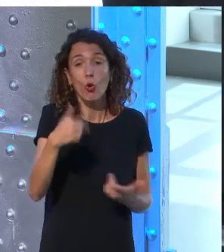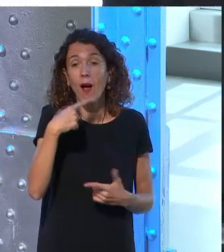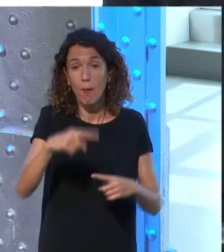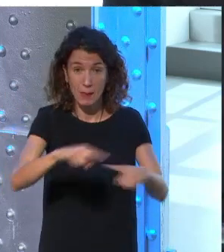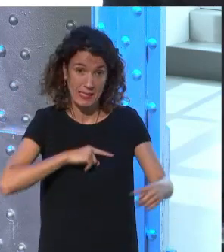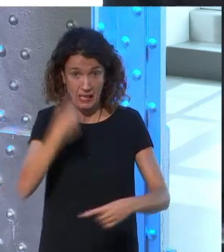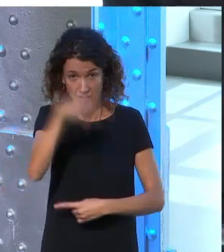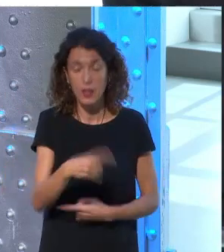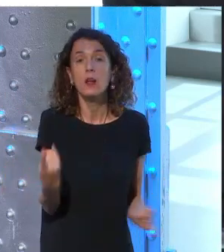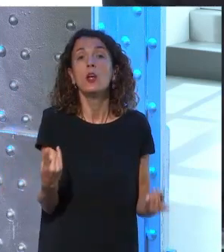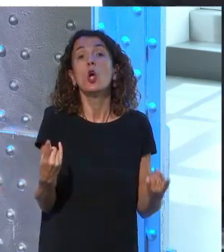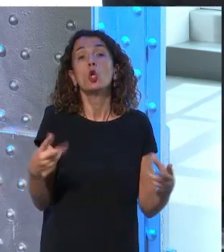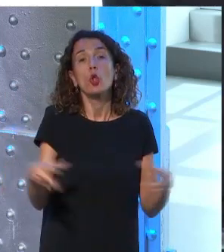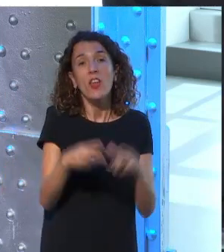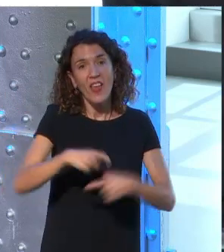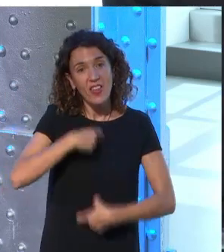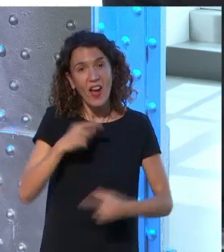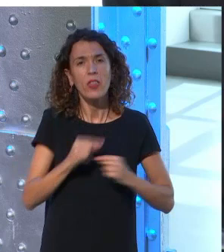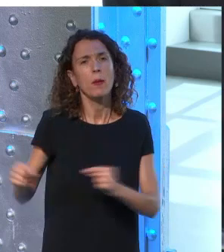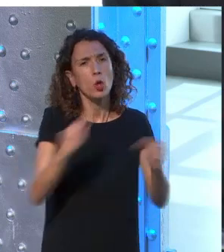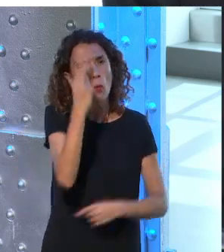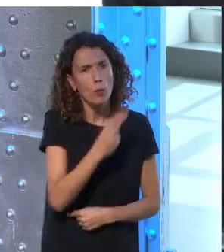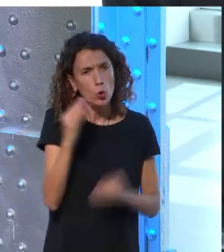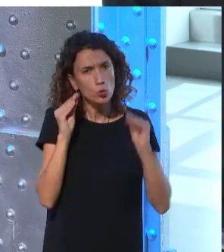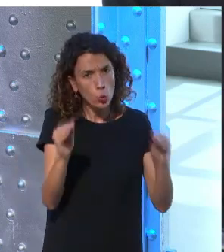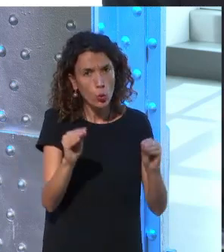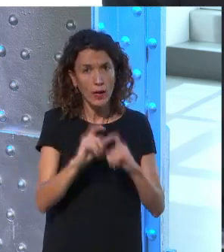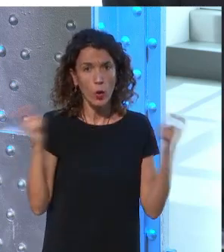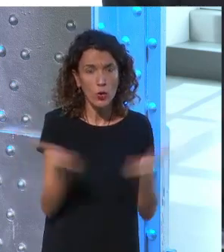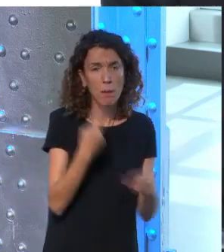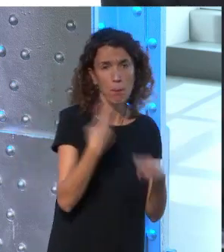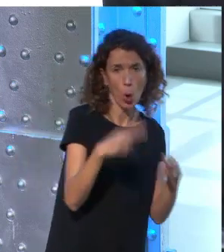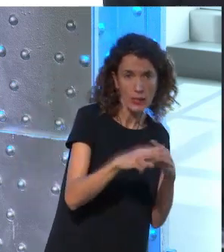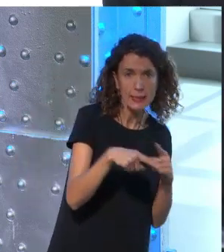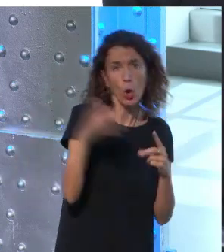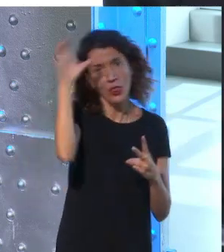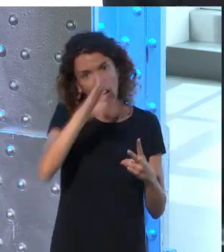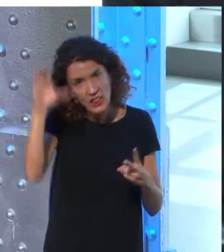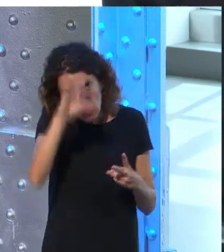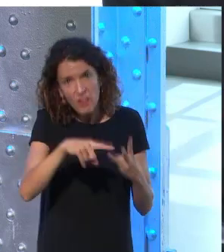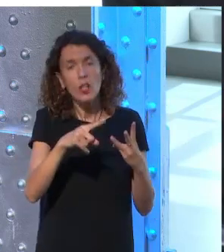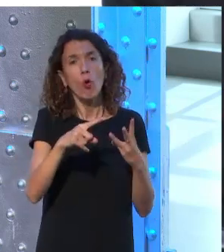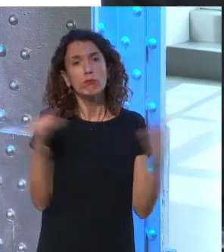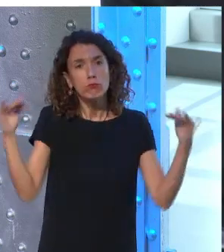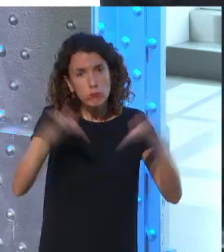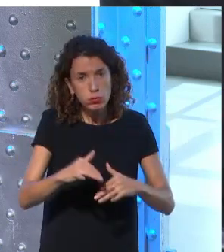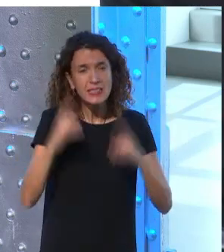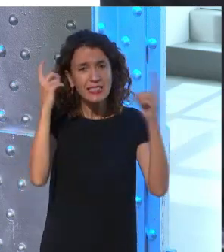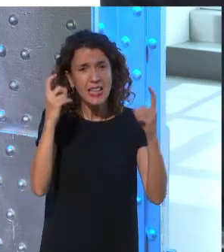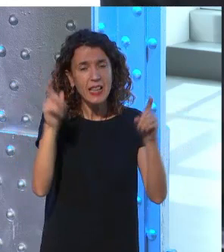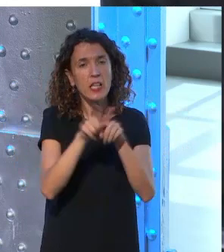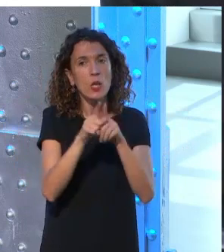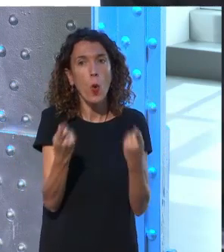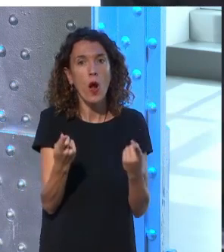aquí. Señores, Sociedad Civil por el Debate tiene ese compromiso de reunir políticos por un lado, científicos por otro, para tratar